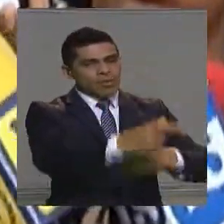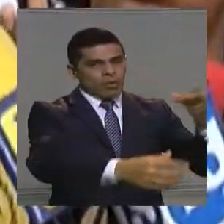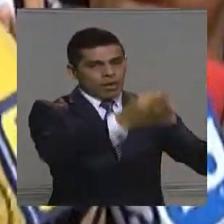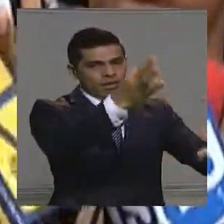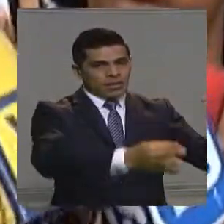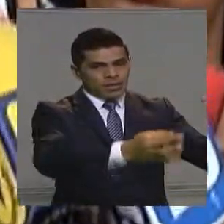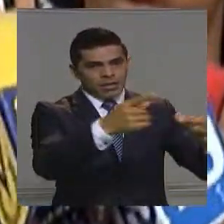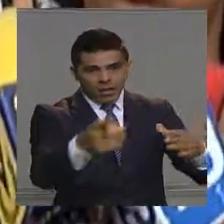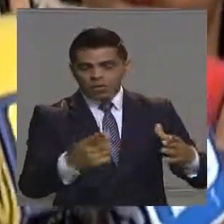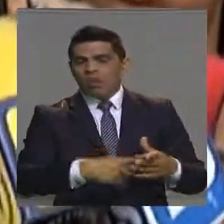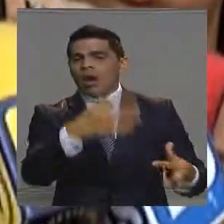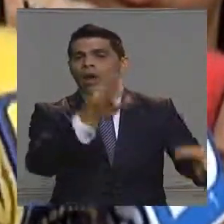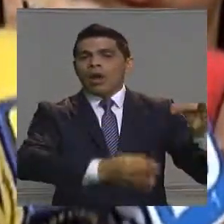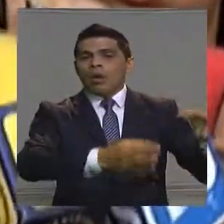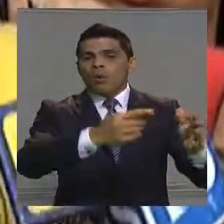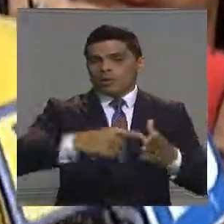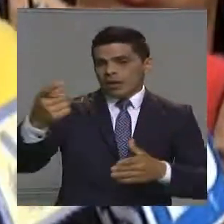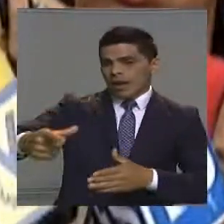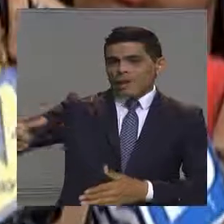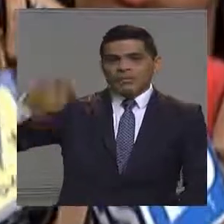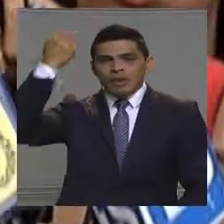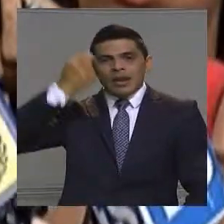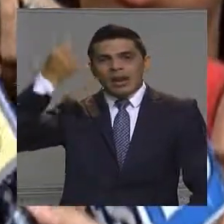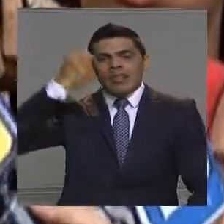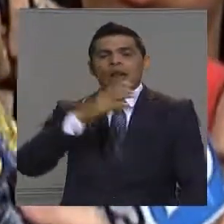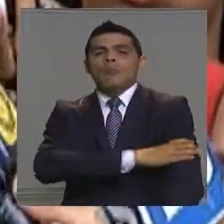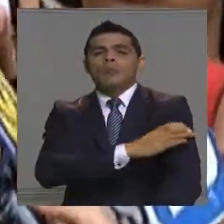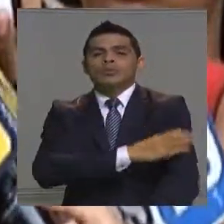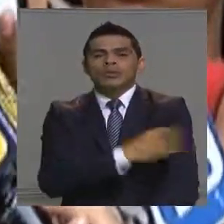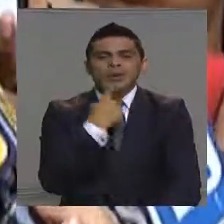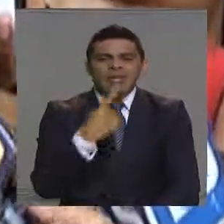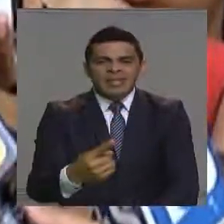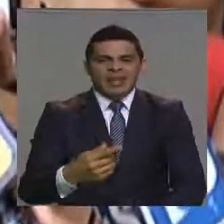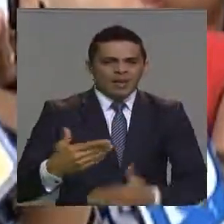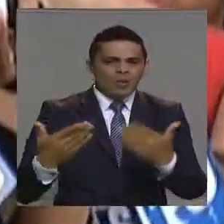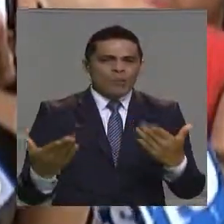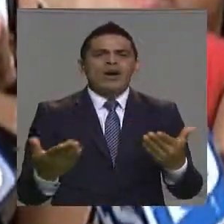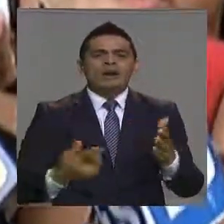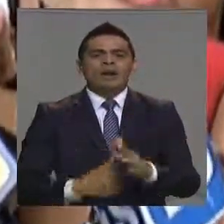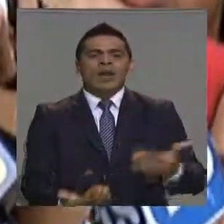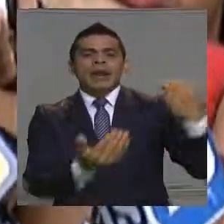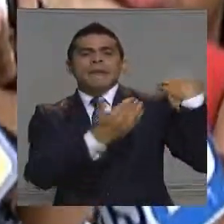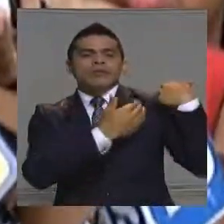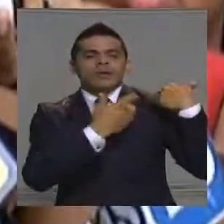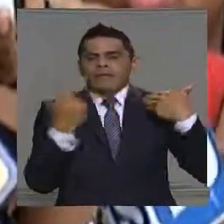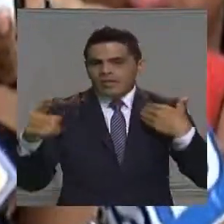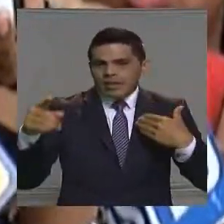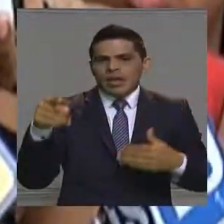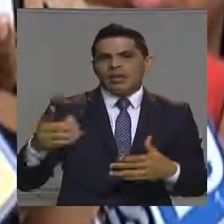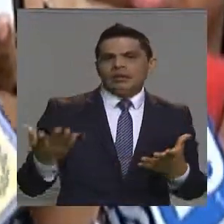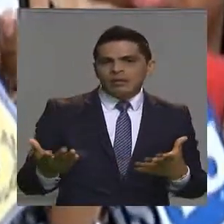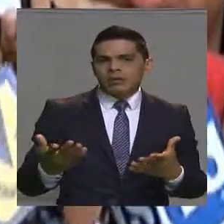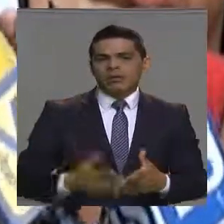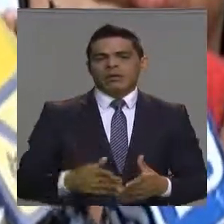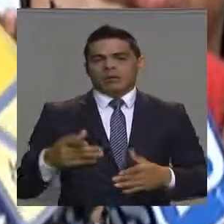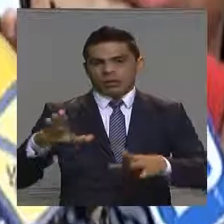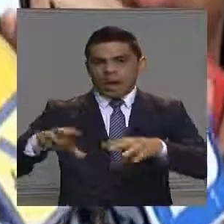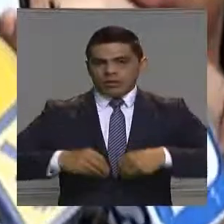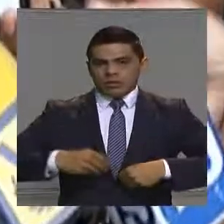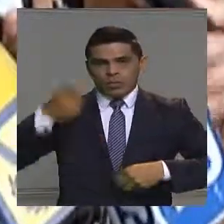el comportamiento de los diputados de la oposición e indique cuáles son las responsabilidades que en consecuencia deben